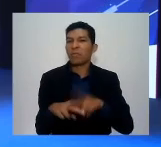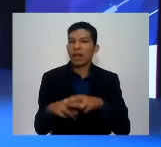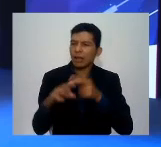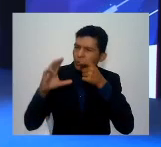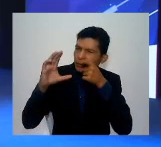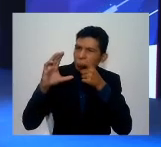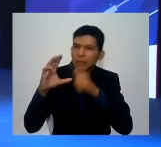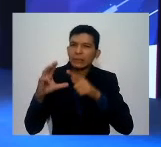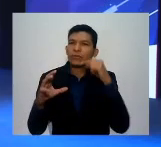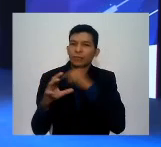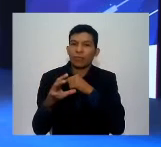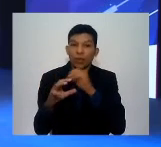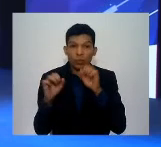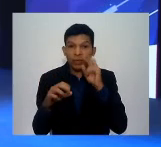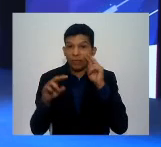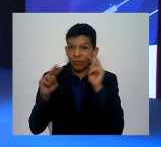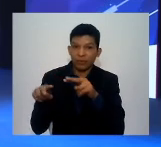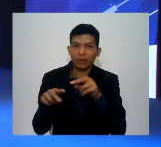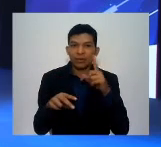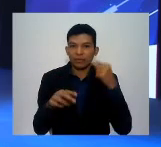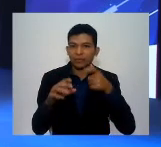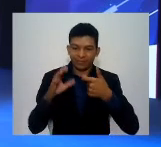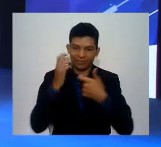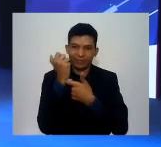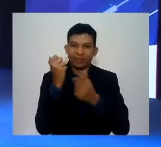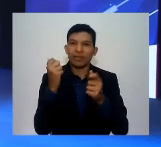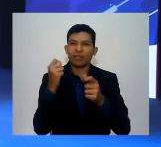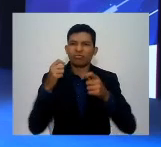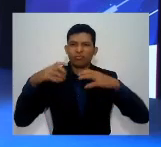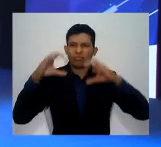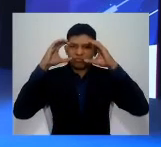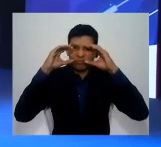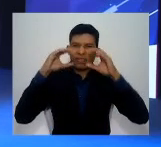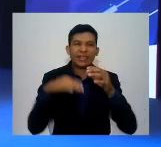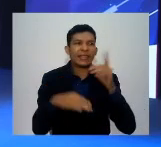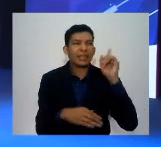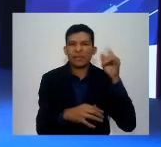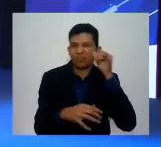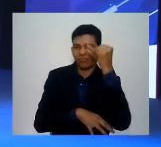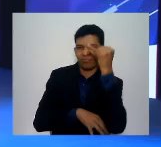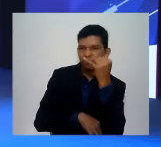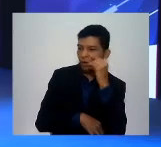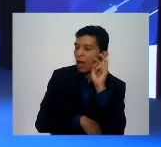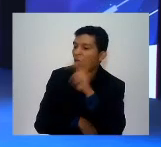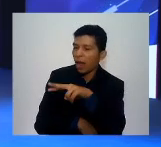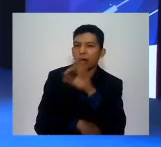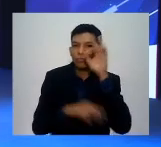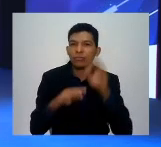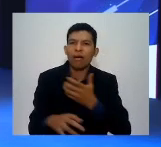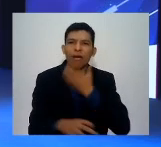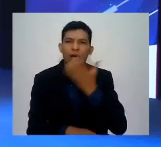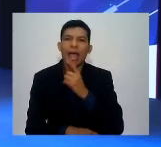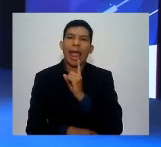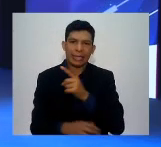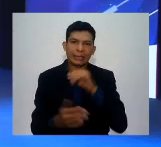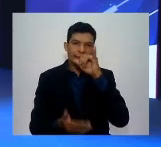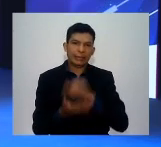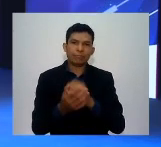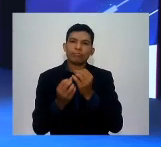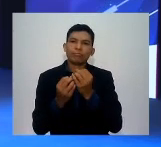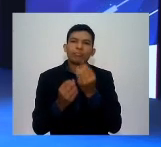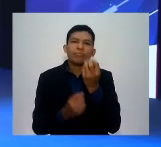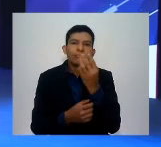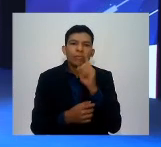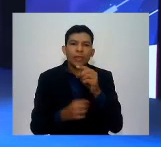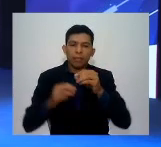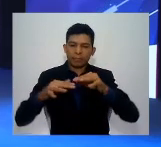de buenas iniciativas, de como de impulso colombiano y toda la vaina, pues además vimos que